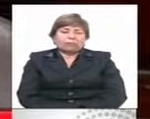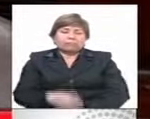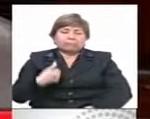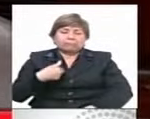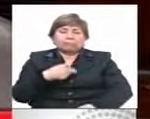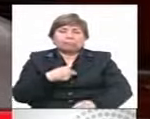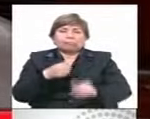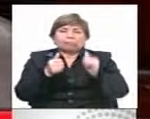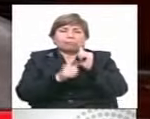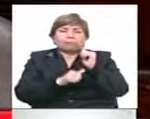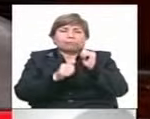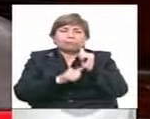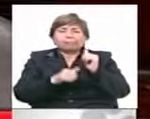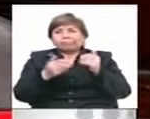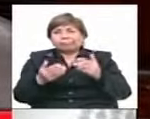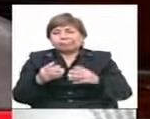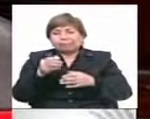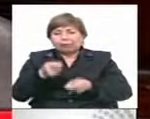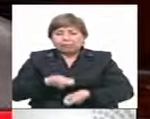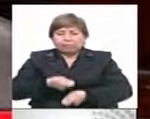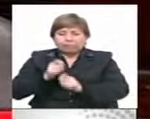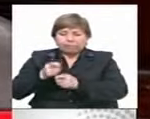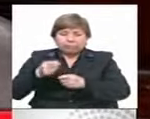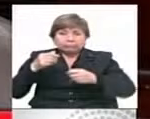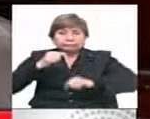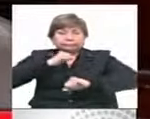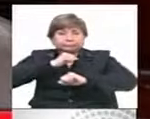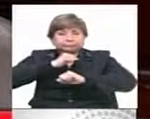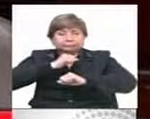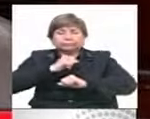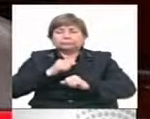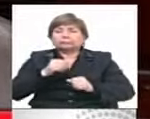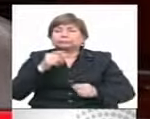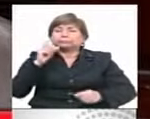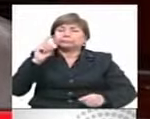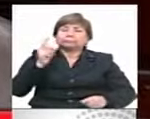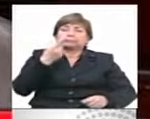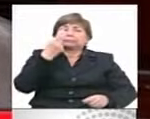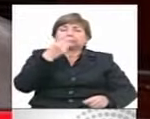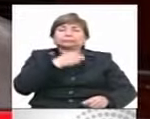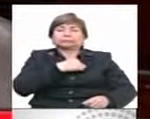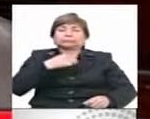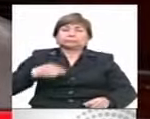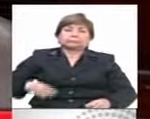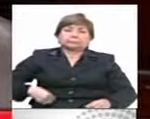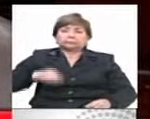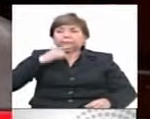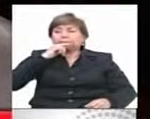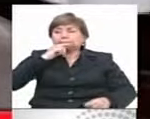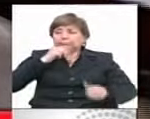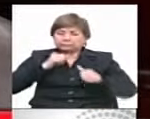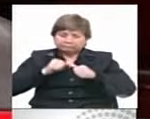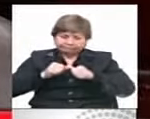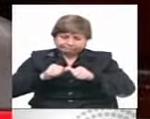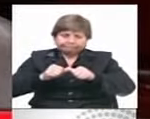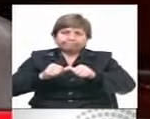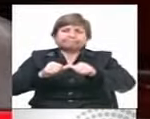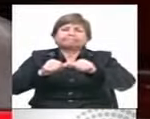hermanos campesinos quedan defendidos por la primera ministra, aún siguen con